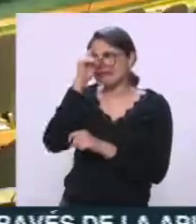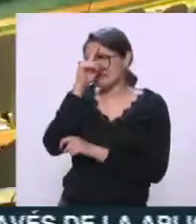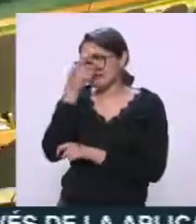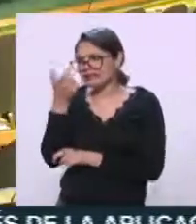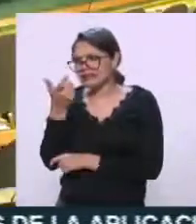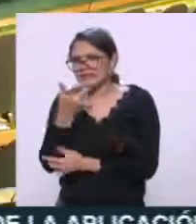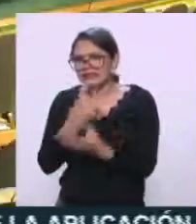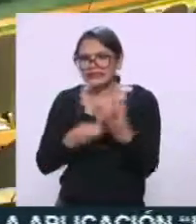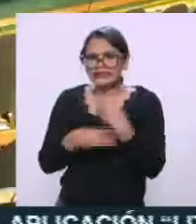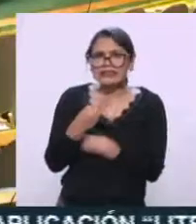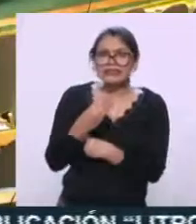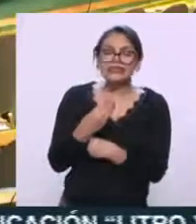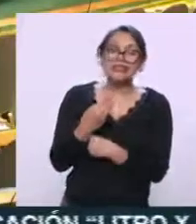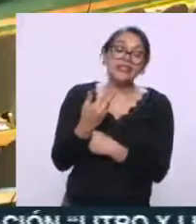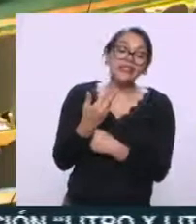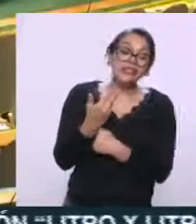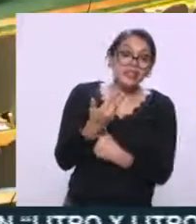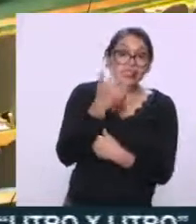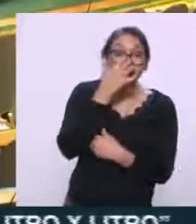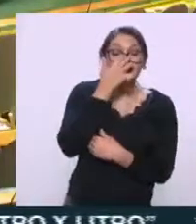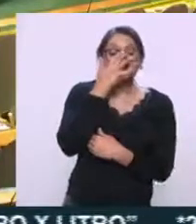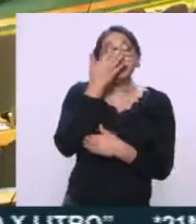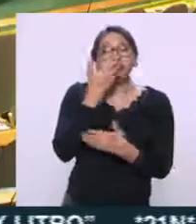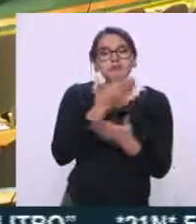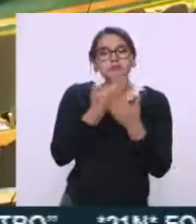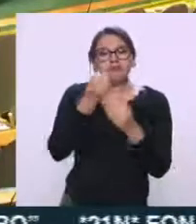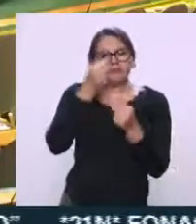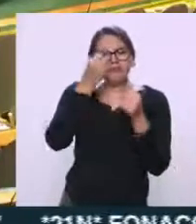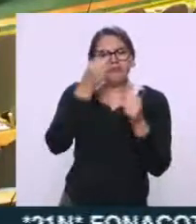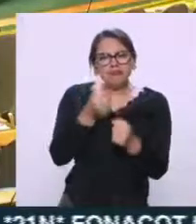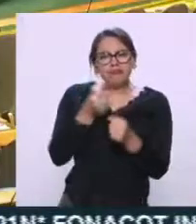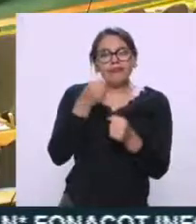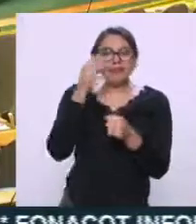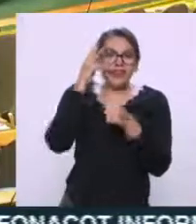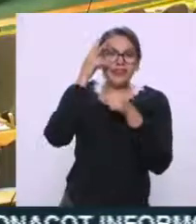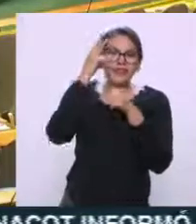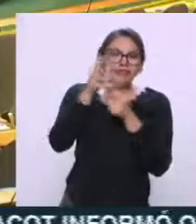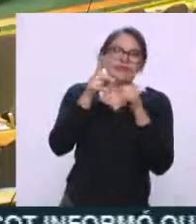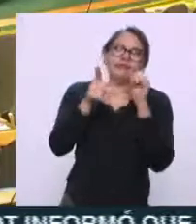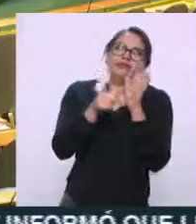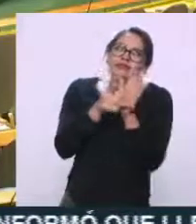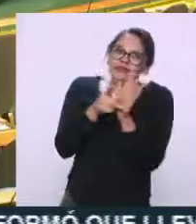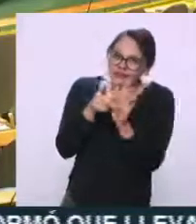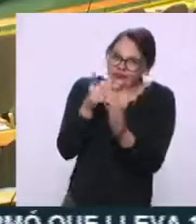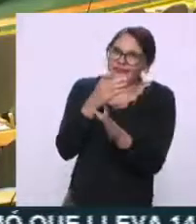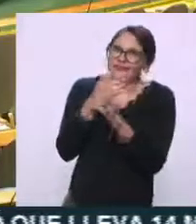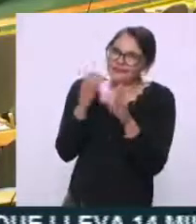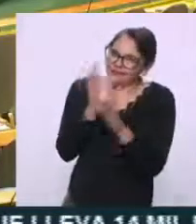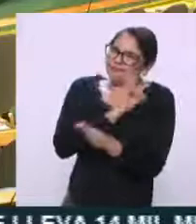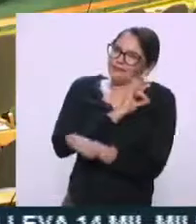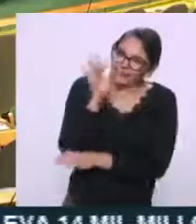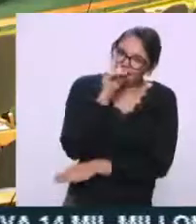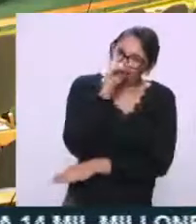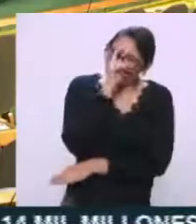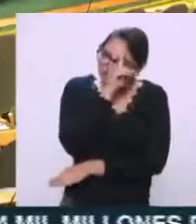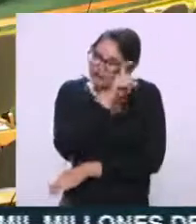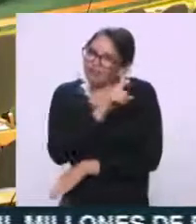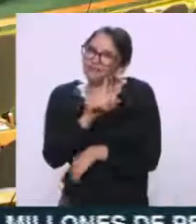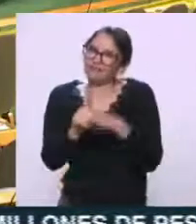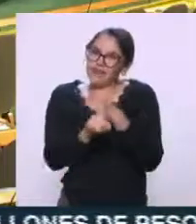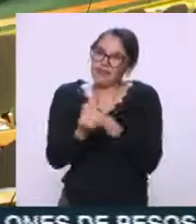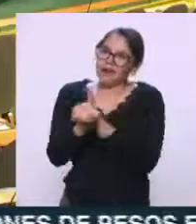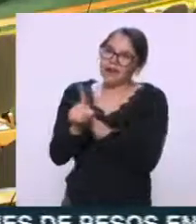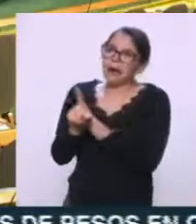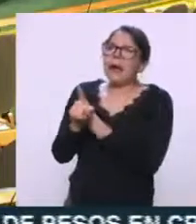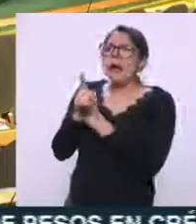que la acompaña, vamos seguramente a enfrentar momentos difíciles y siempre en el Consejo